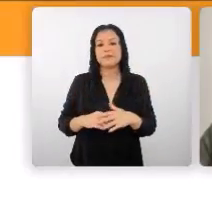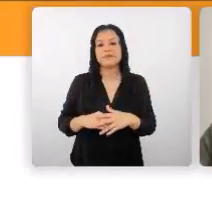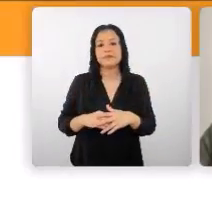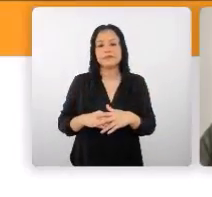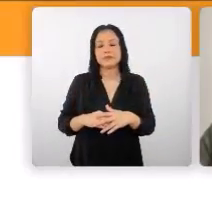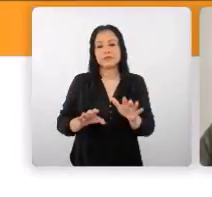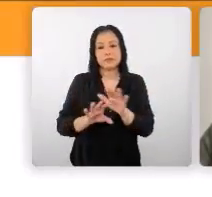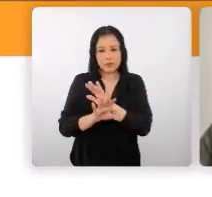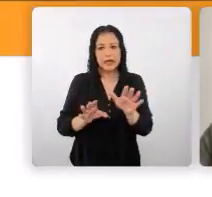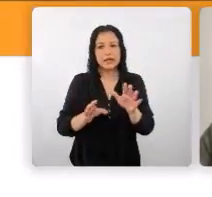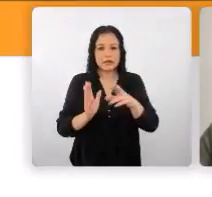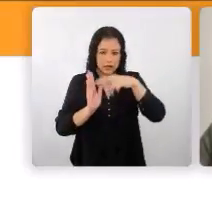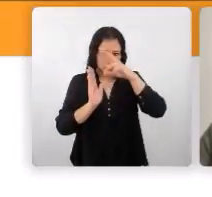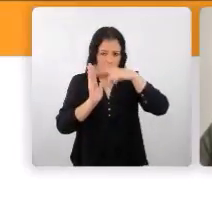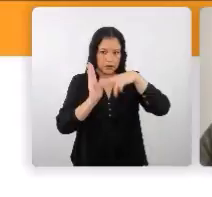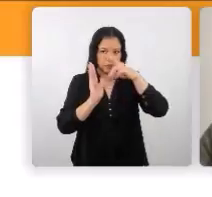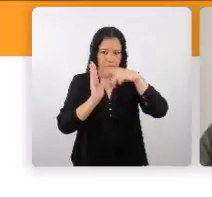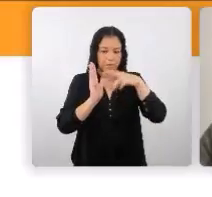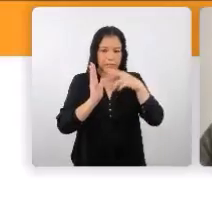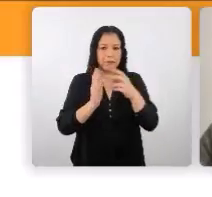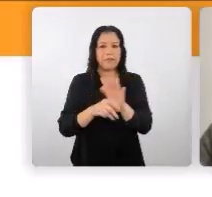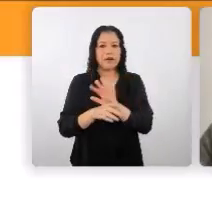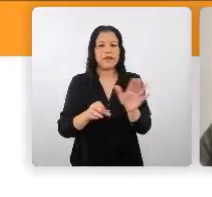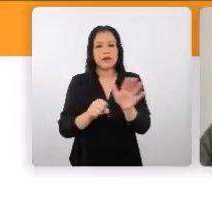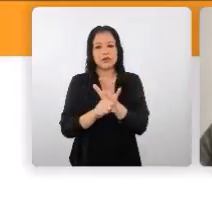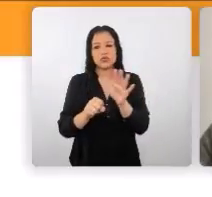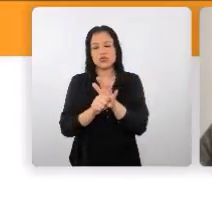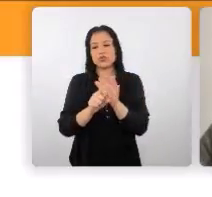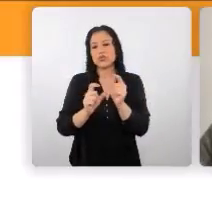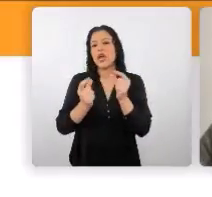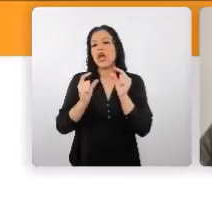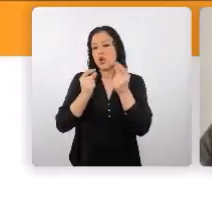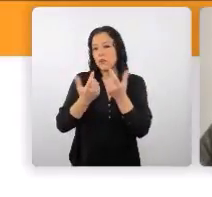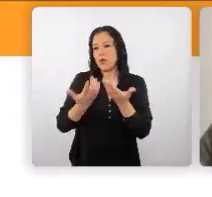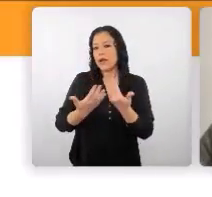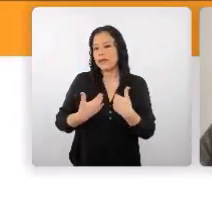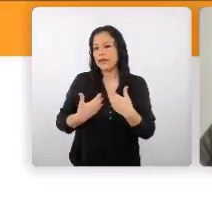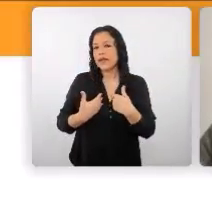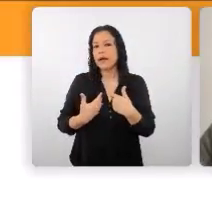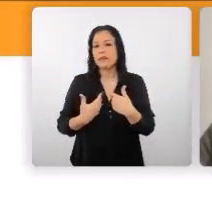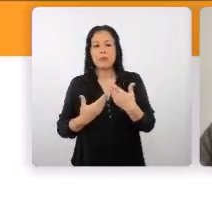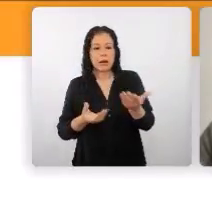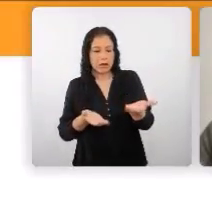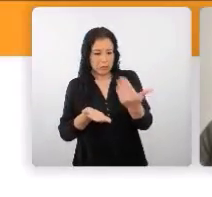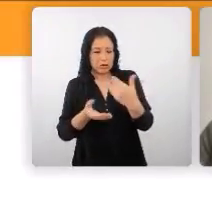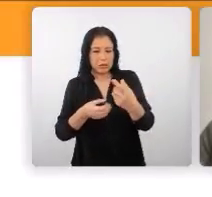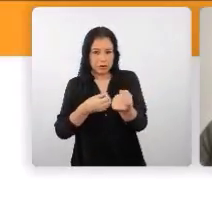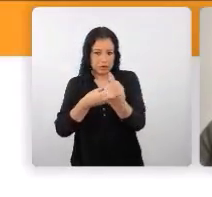ya se han realizado las inscripciones de los cupos que estaban disponibles, ¿no?